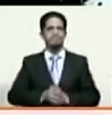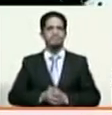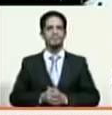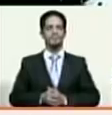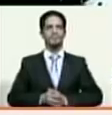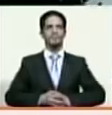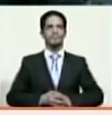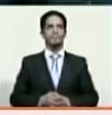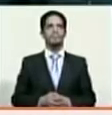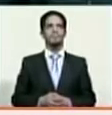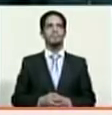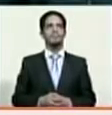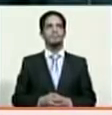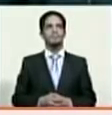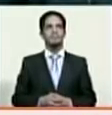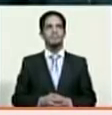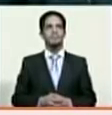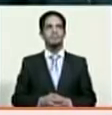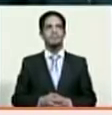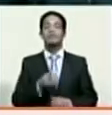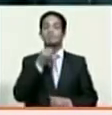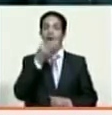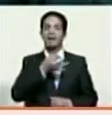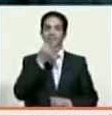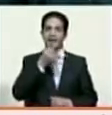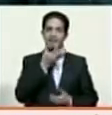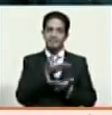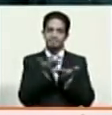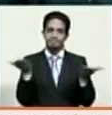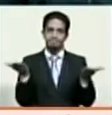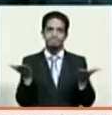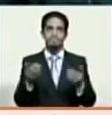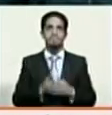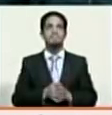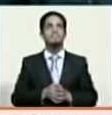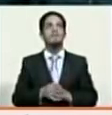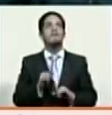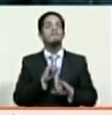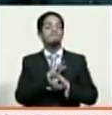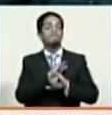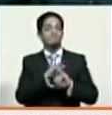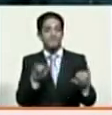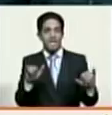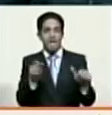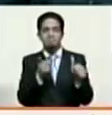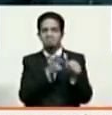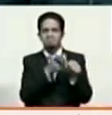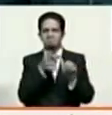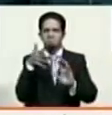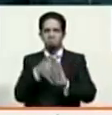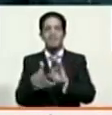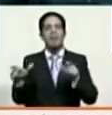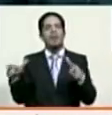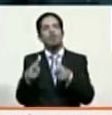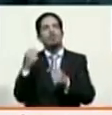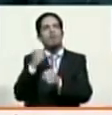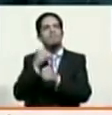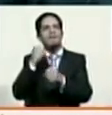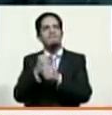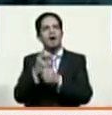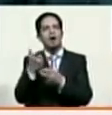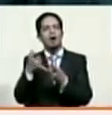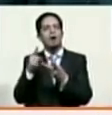venezolano. Bueno, muy buenas tardes. Acabamos de terminar la primera reunión de trabajo con el